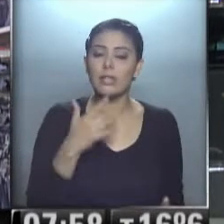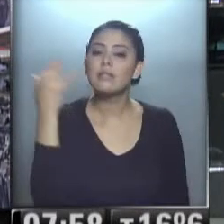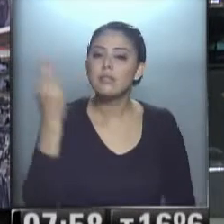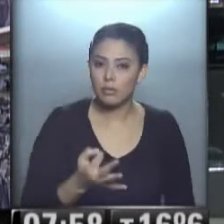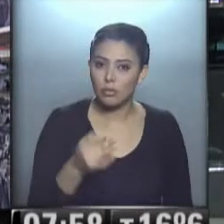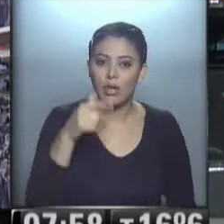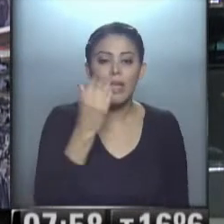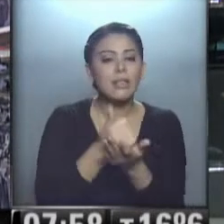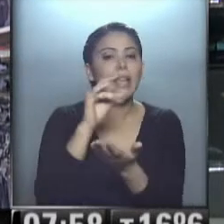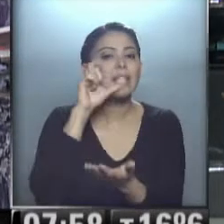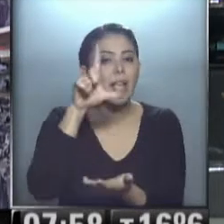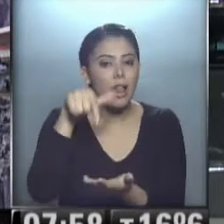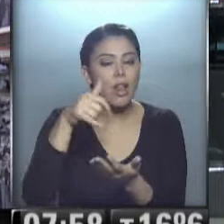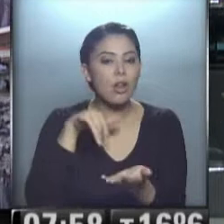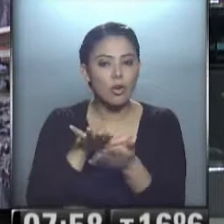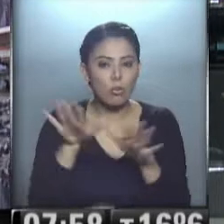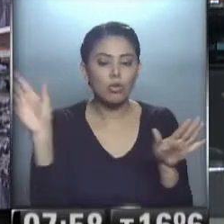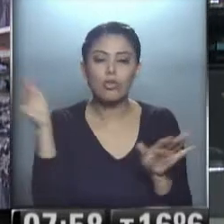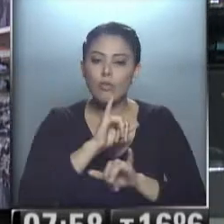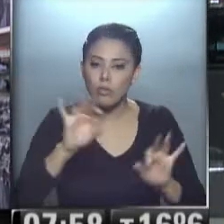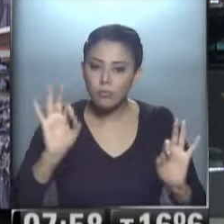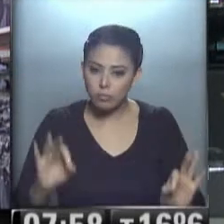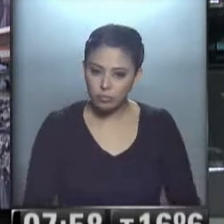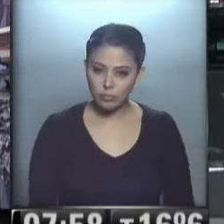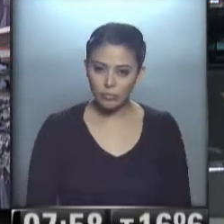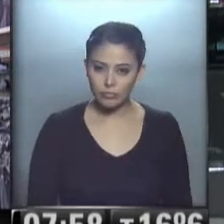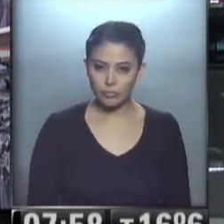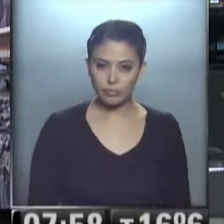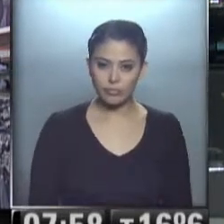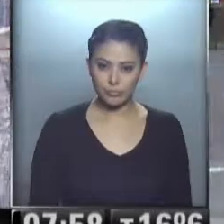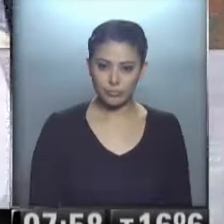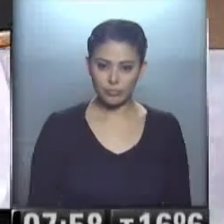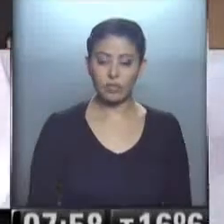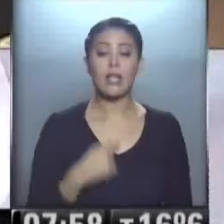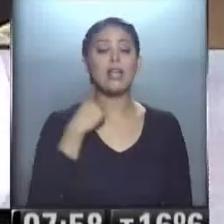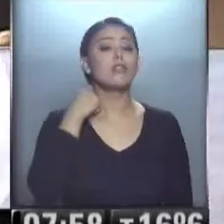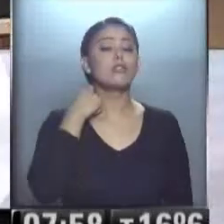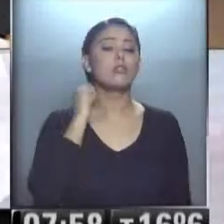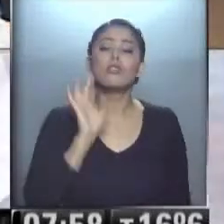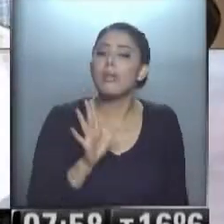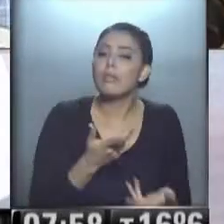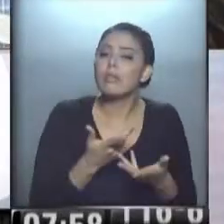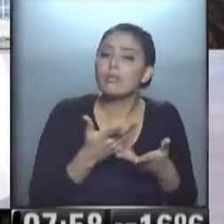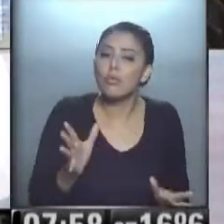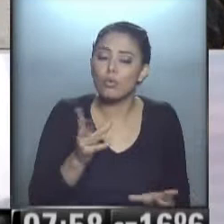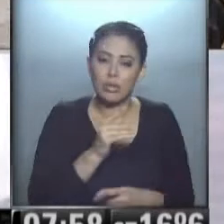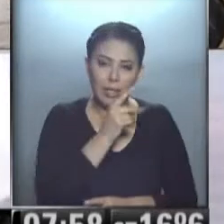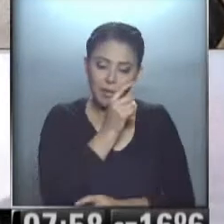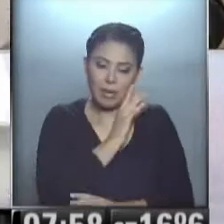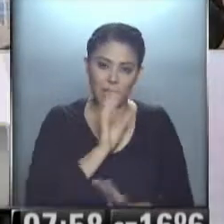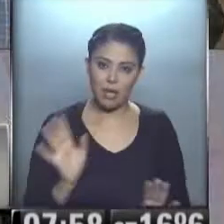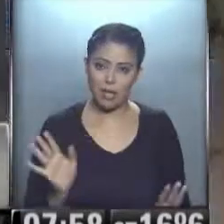en el castaño desde el aeropuerto con todos los detalles danielle quedó en susto alejando nada más afortunadamente porque